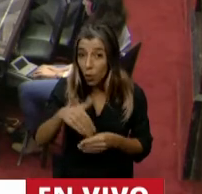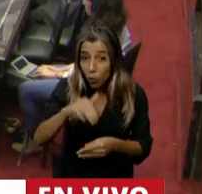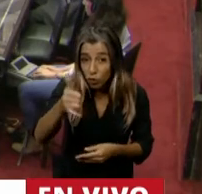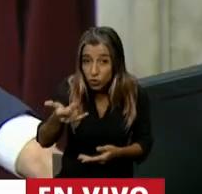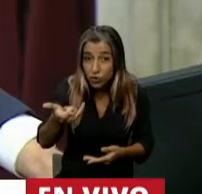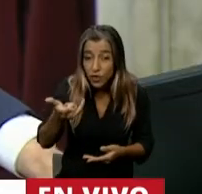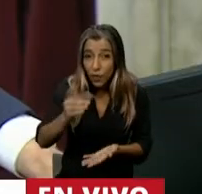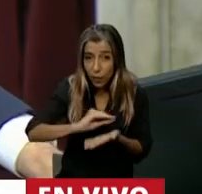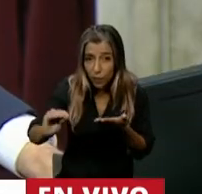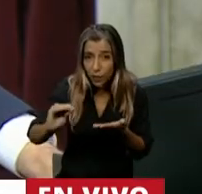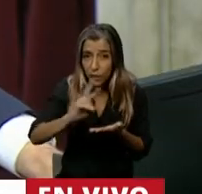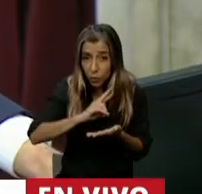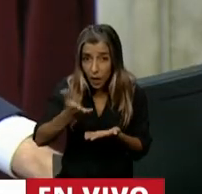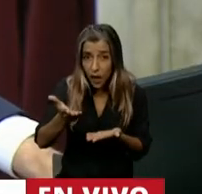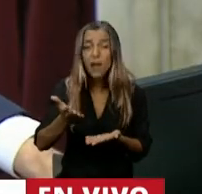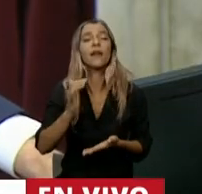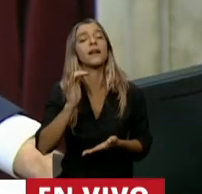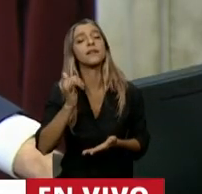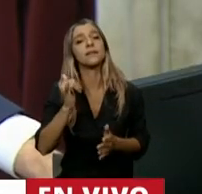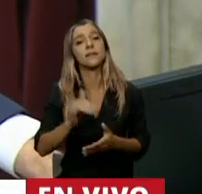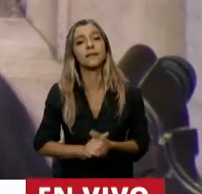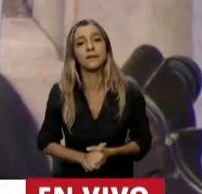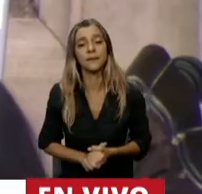Afirmativo, diputada. Ok.